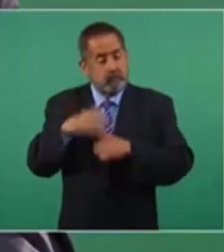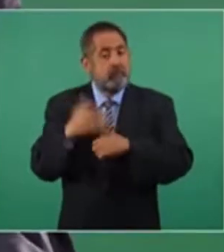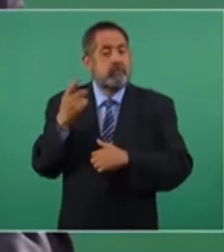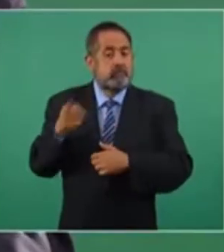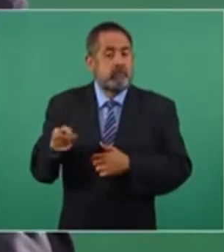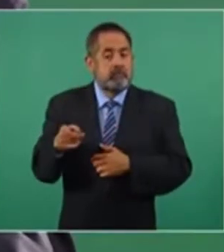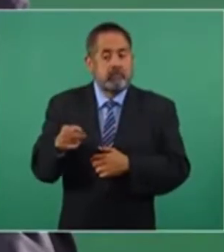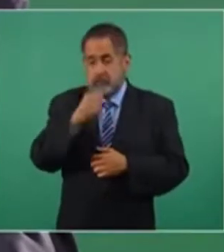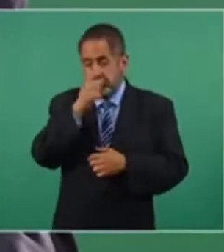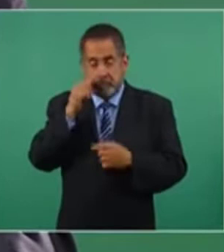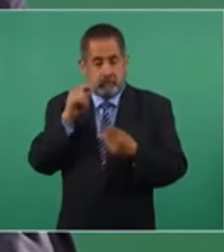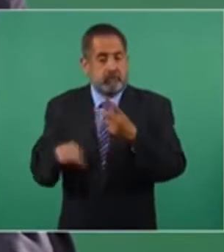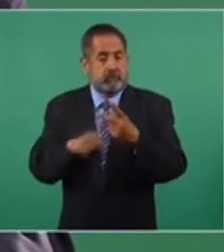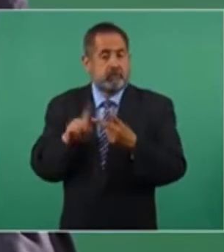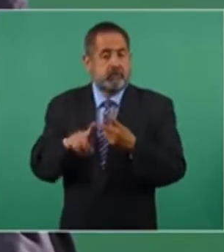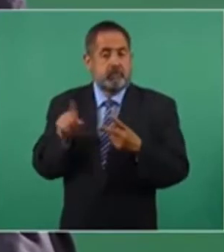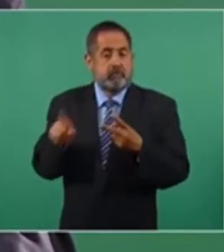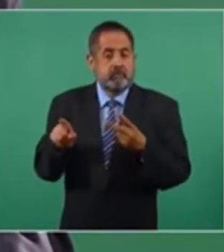y de